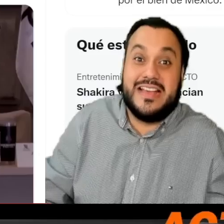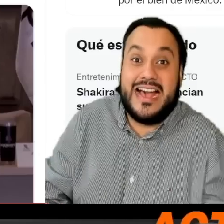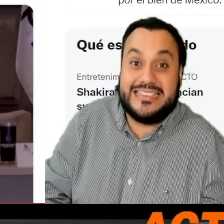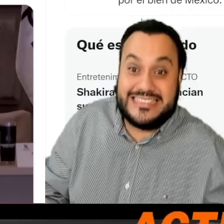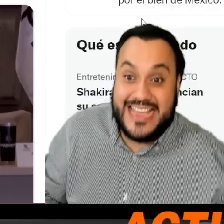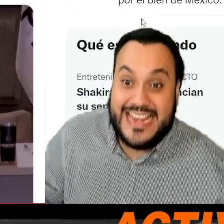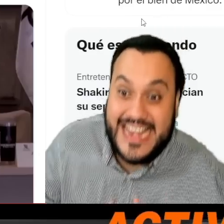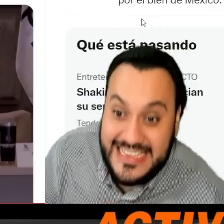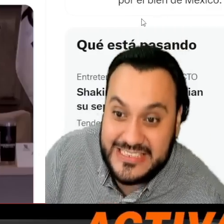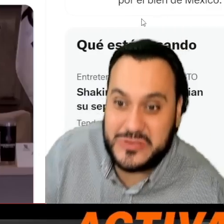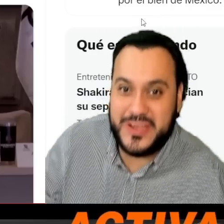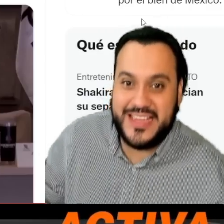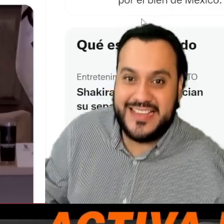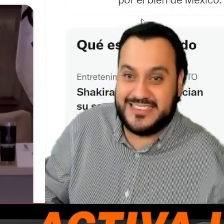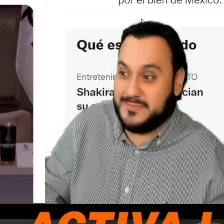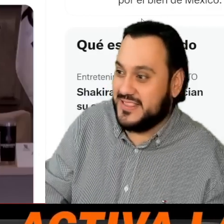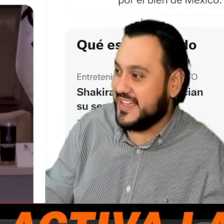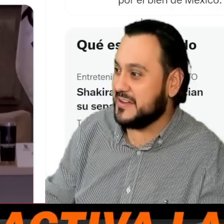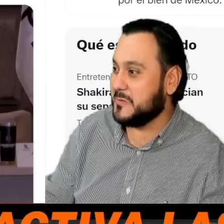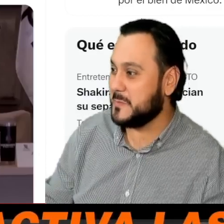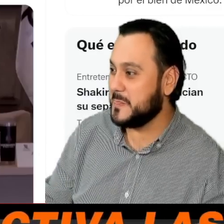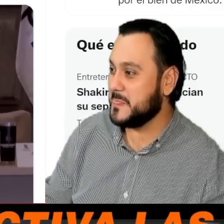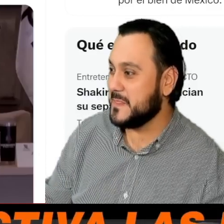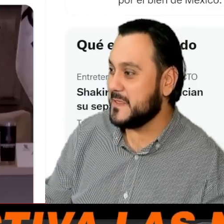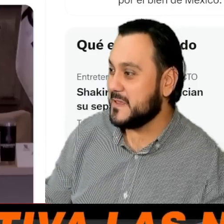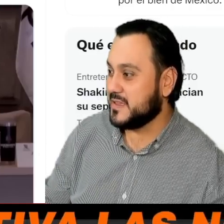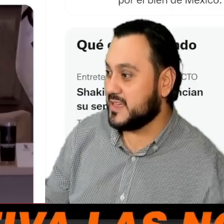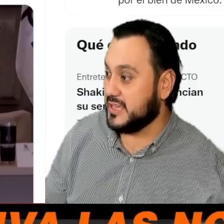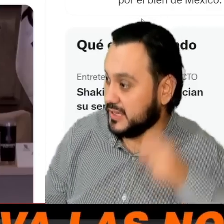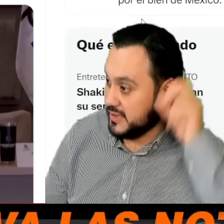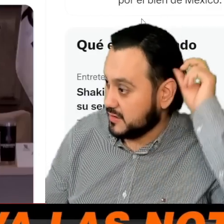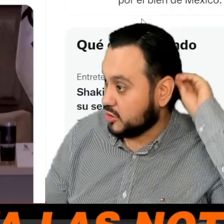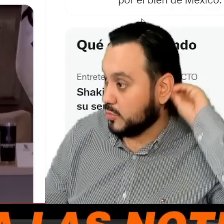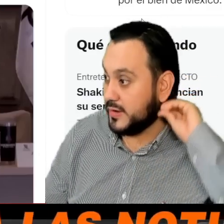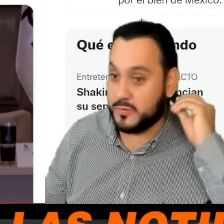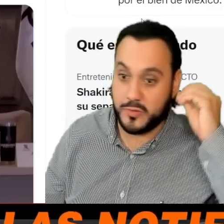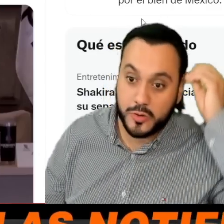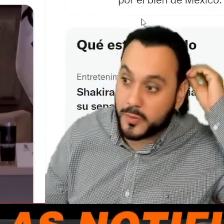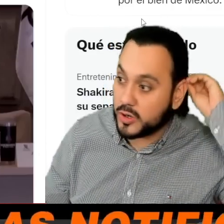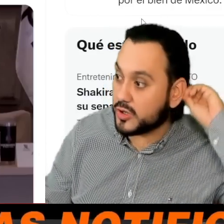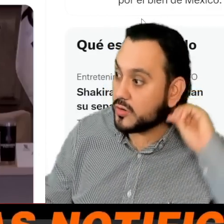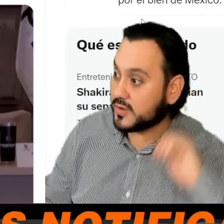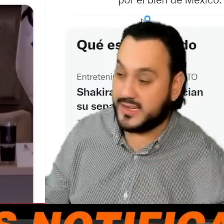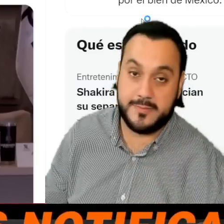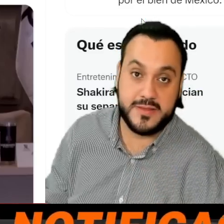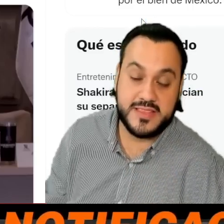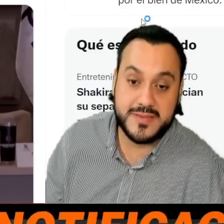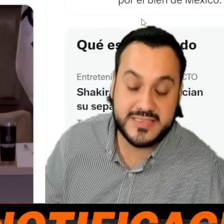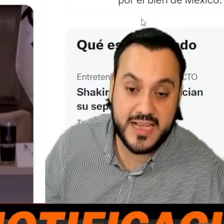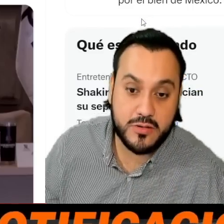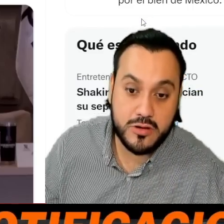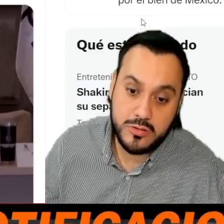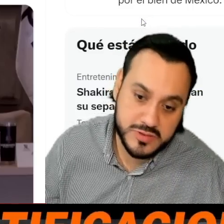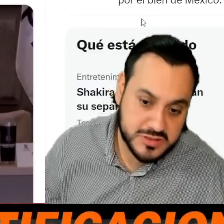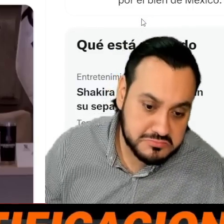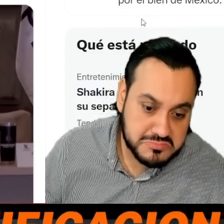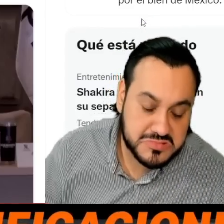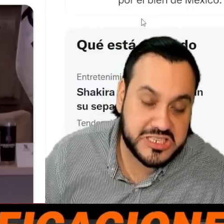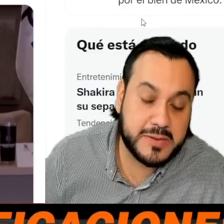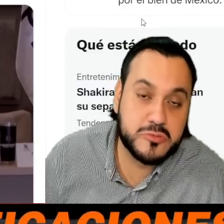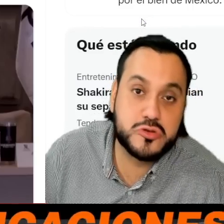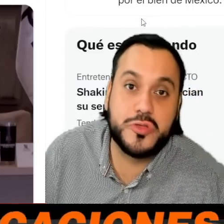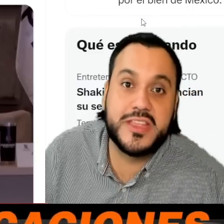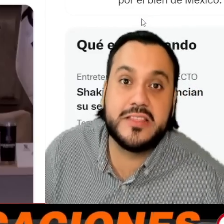hasta en eso se metieron y como era un monopolio querían vender más caro pues